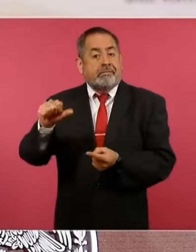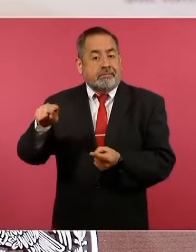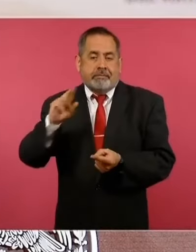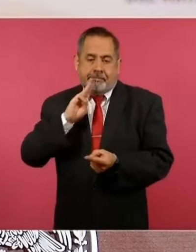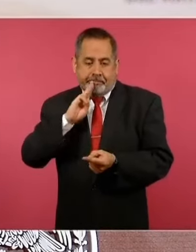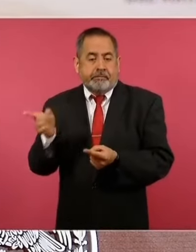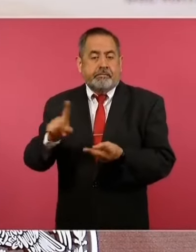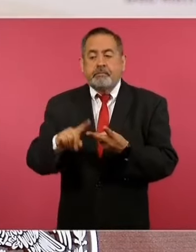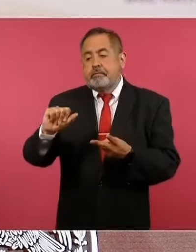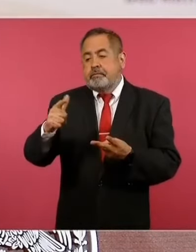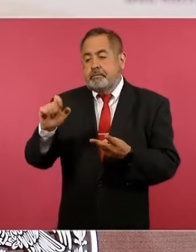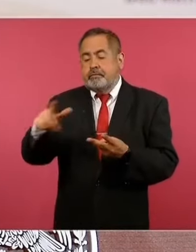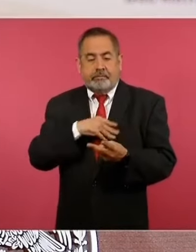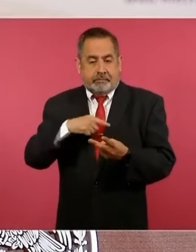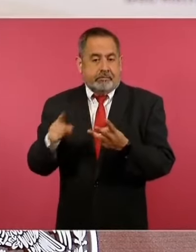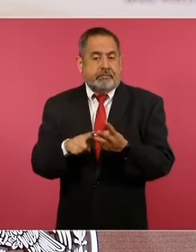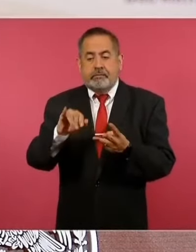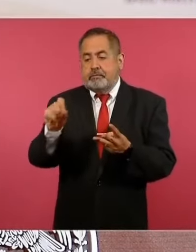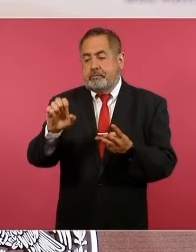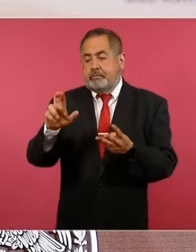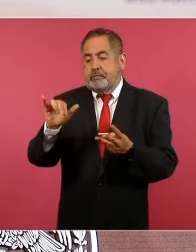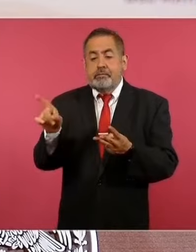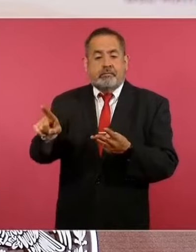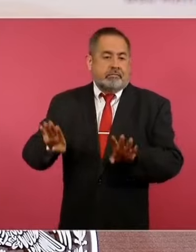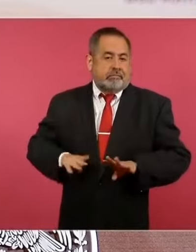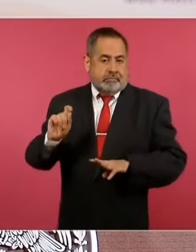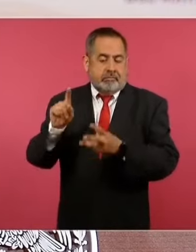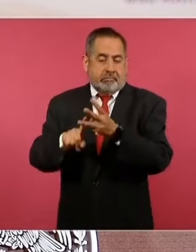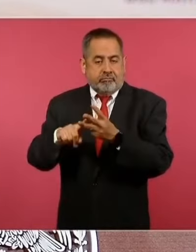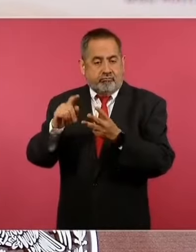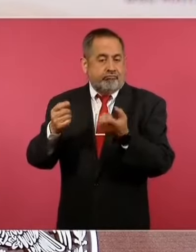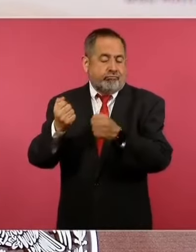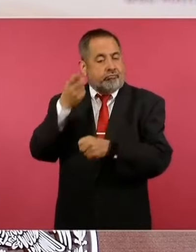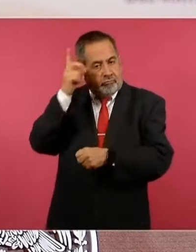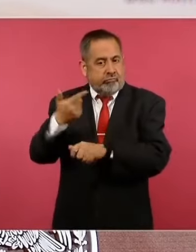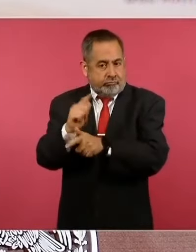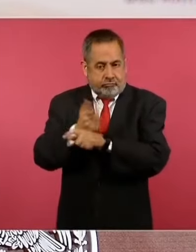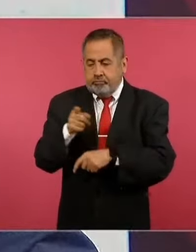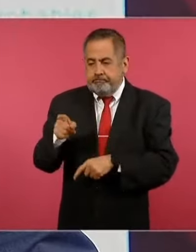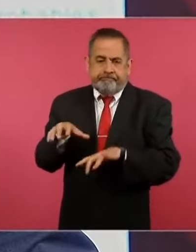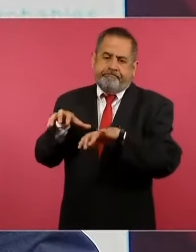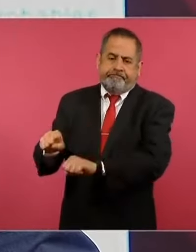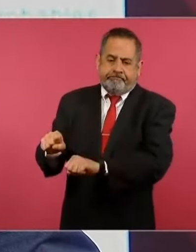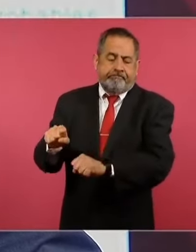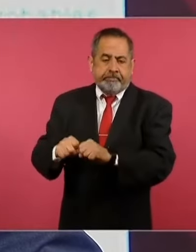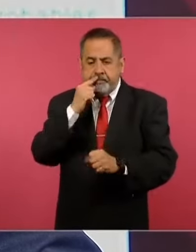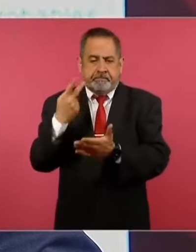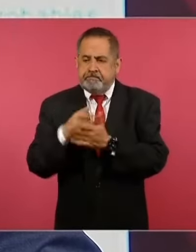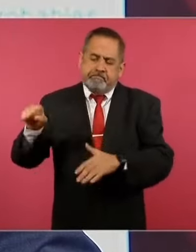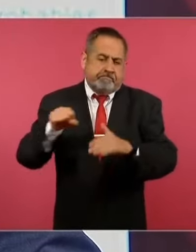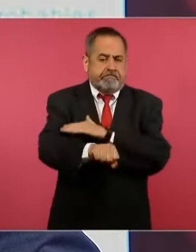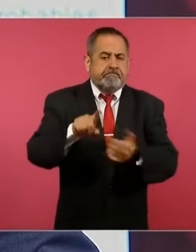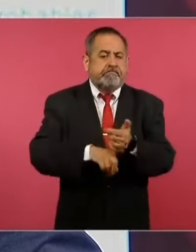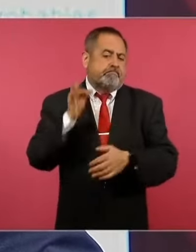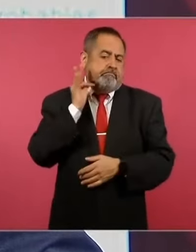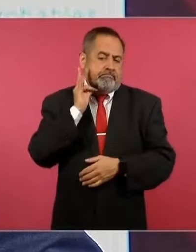21 años. José Ricardo N., la pareja de Ana Rosa y chofer del taxi, fue presentado por la policía de Taxco a la Fiscalía